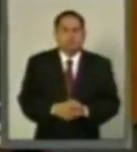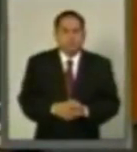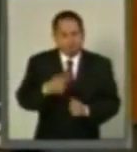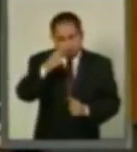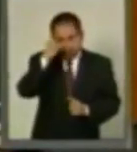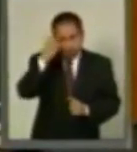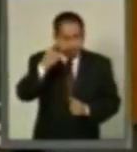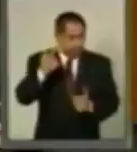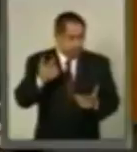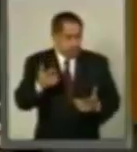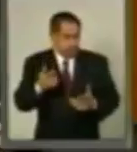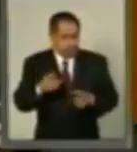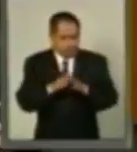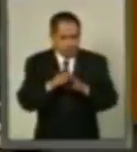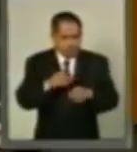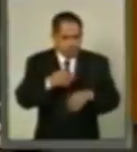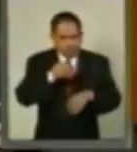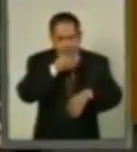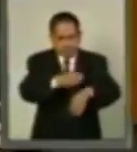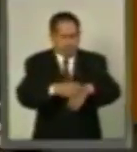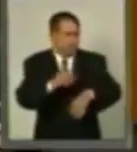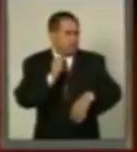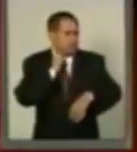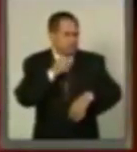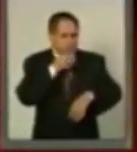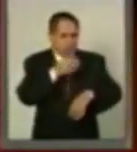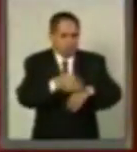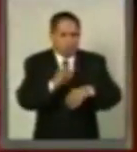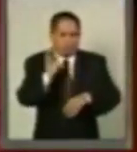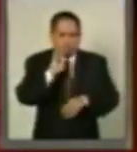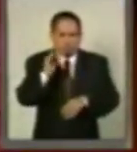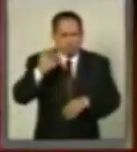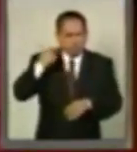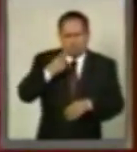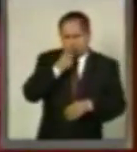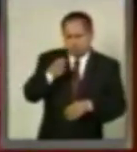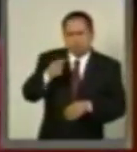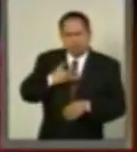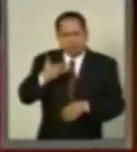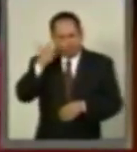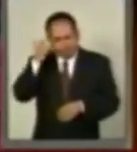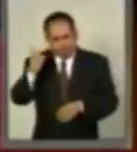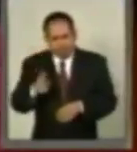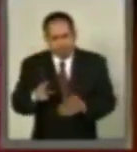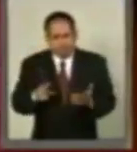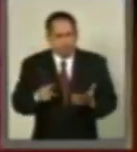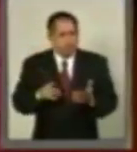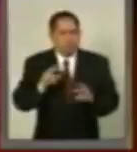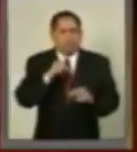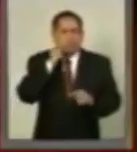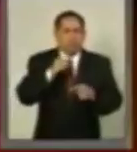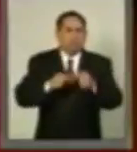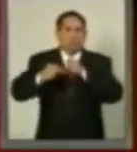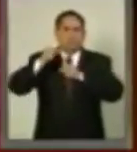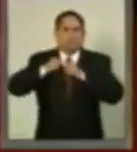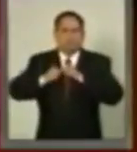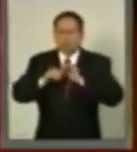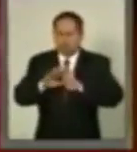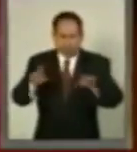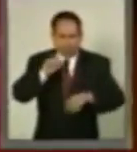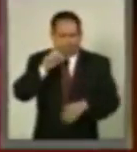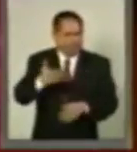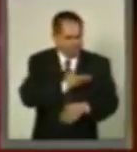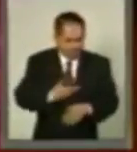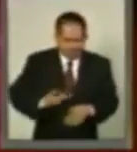parece fácil, senadora, y a lo mejor tal vez en mi discurso no lo dije y tiene usted razón. No estamos queriendo regresar, y así lo ha dicho el